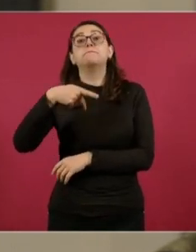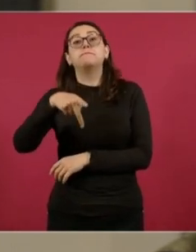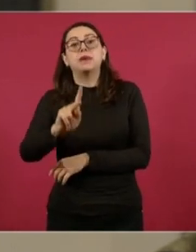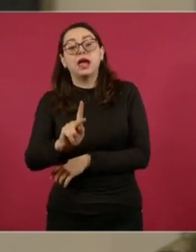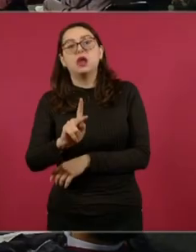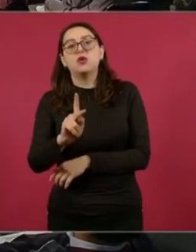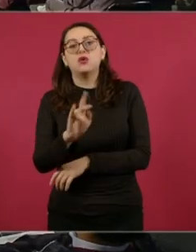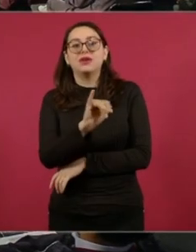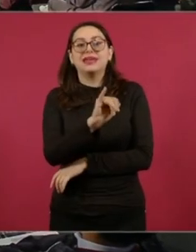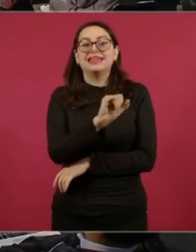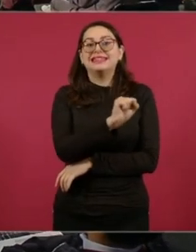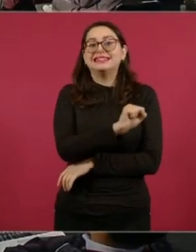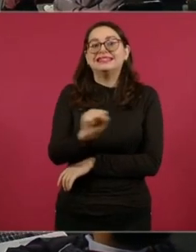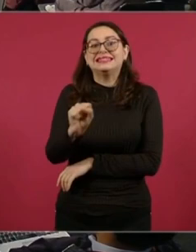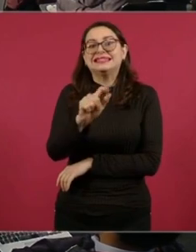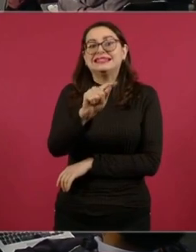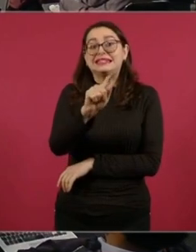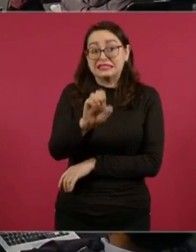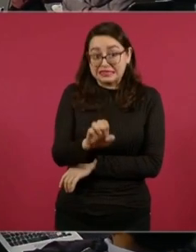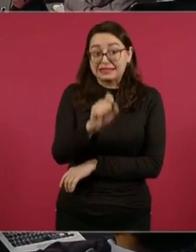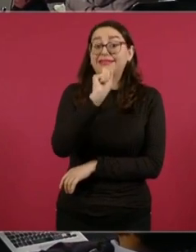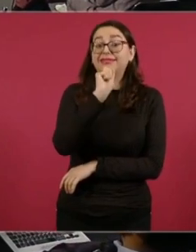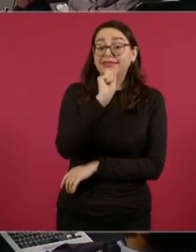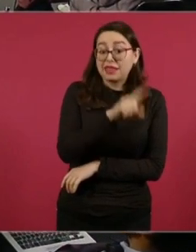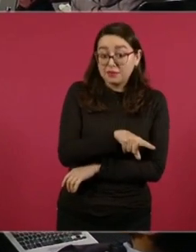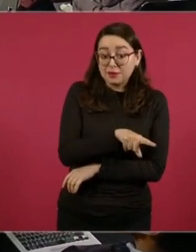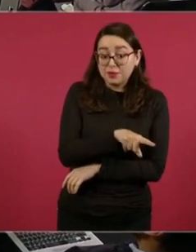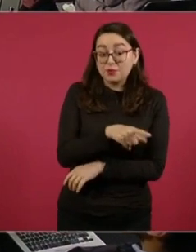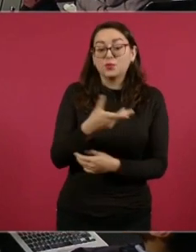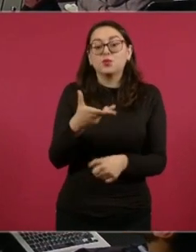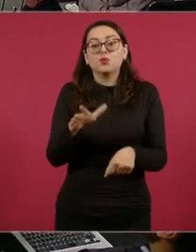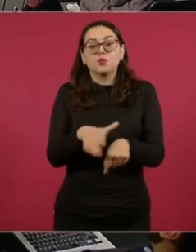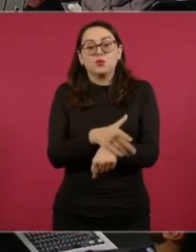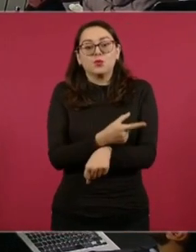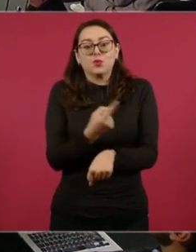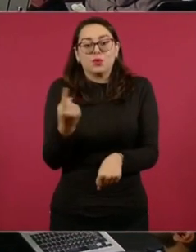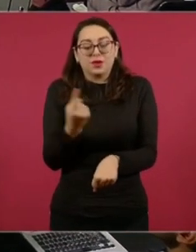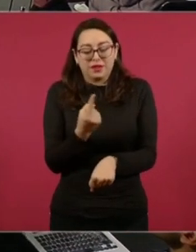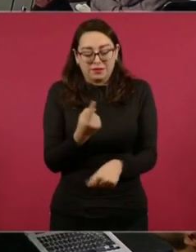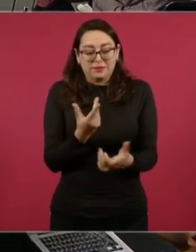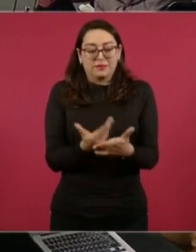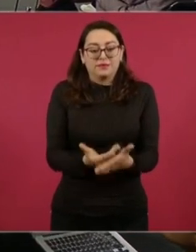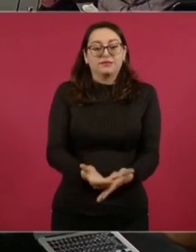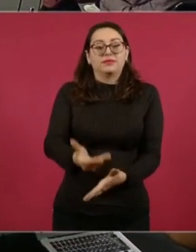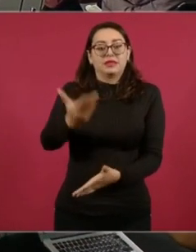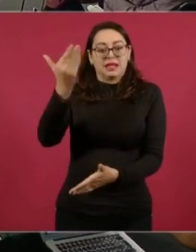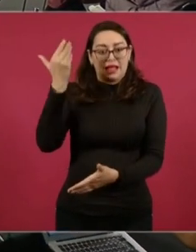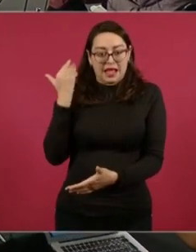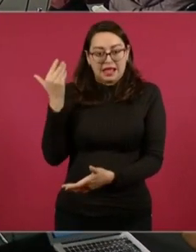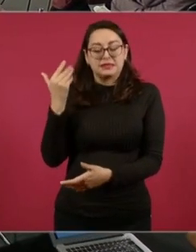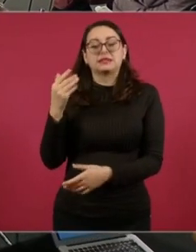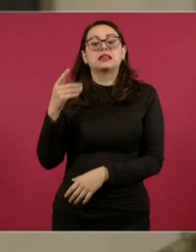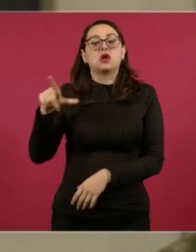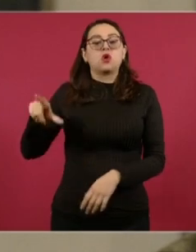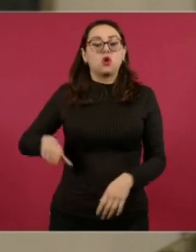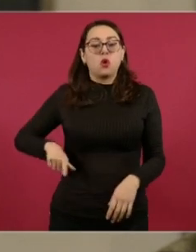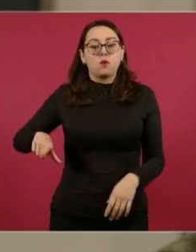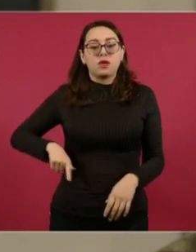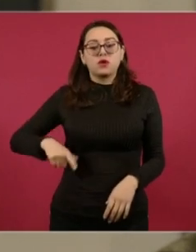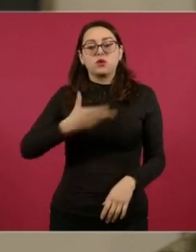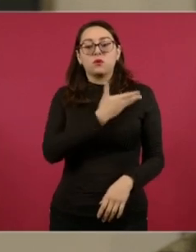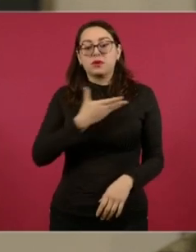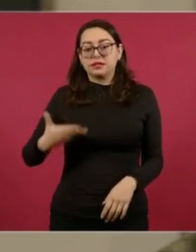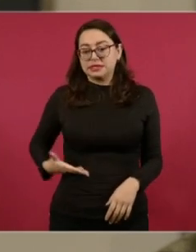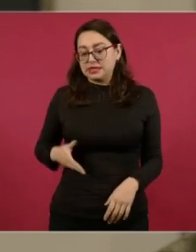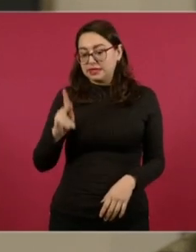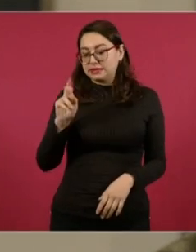sector magisterial, en el gobierno de Peña Nieto les modificó y después de que se podían jubilar a